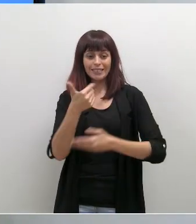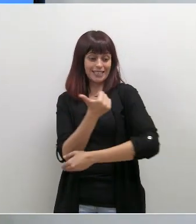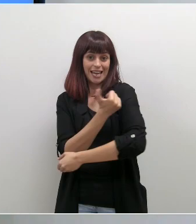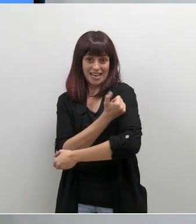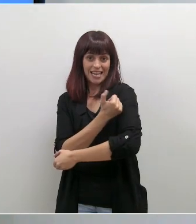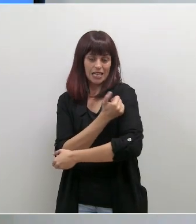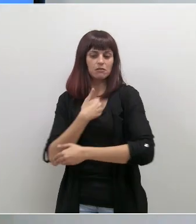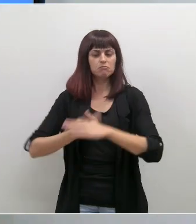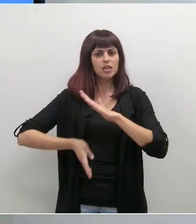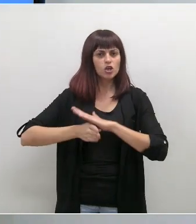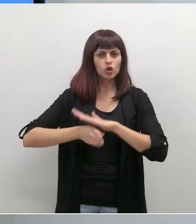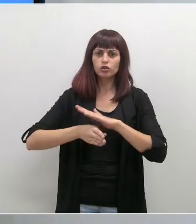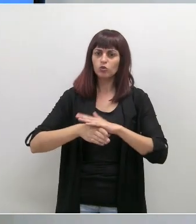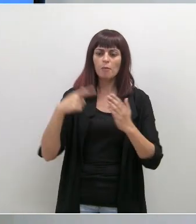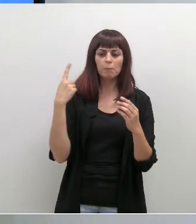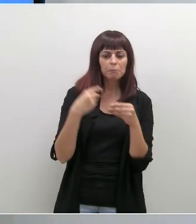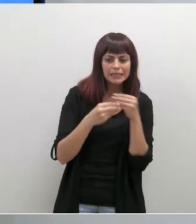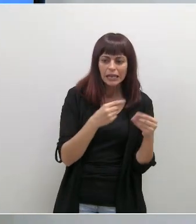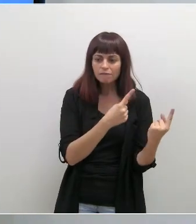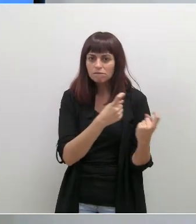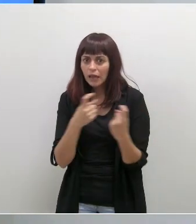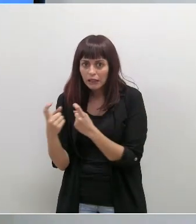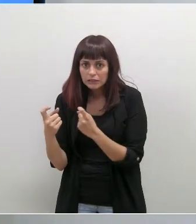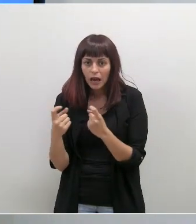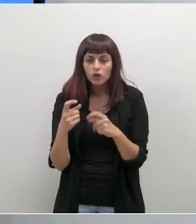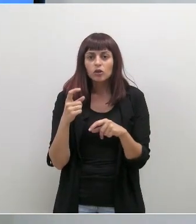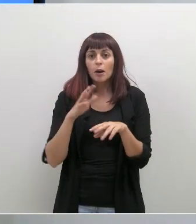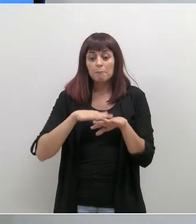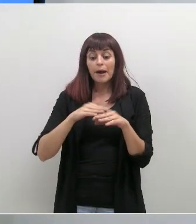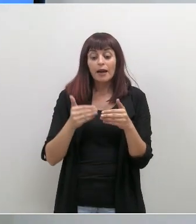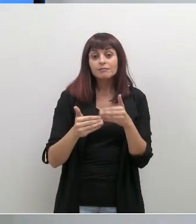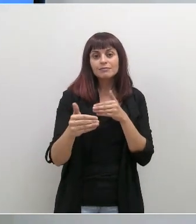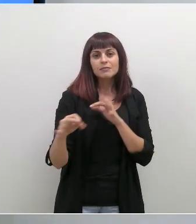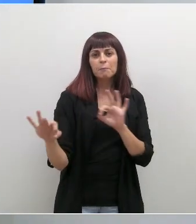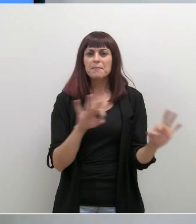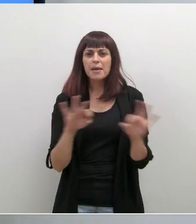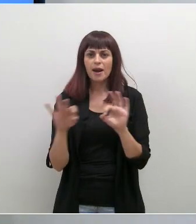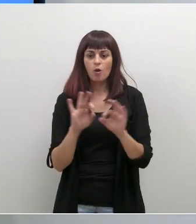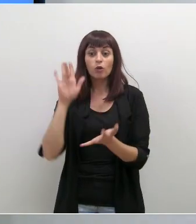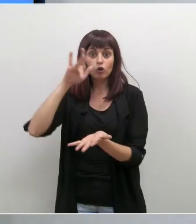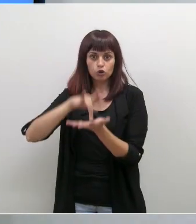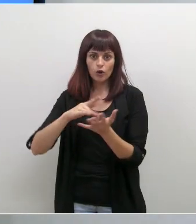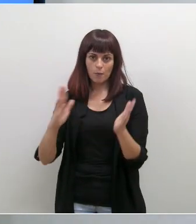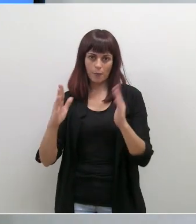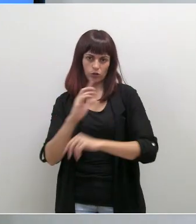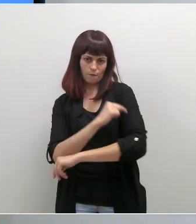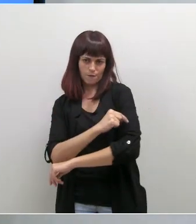seguimos haciendo acopio de todo el material necesario de cara a estar preparados para cuando llegue el momento.